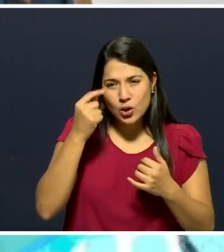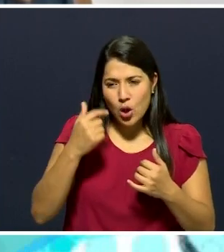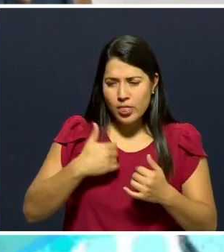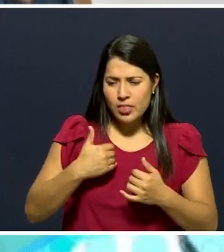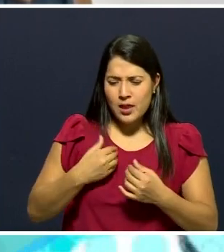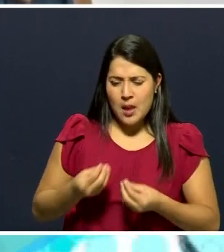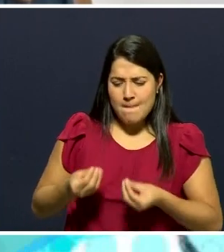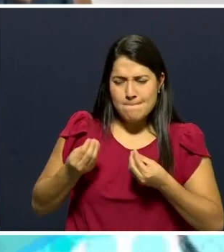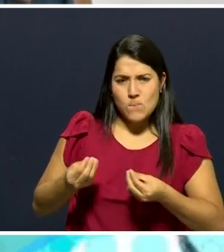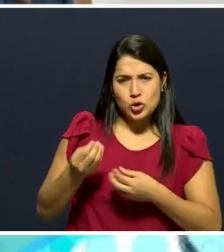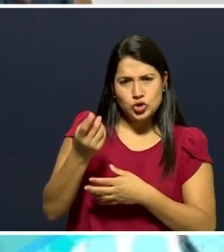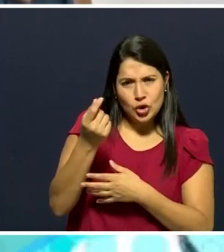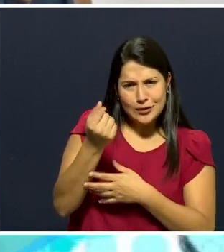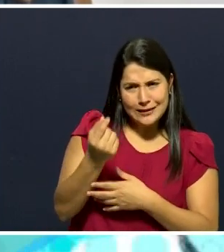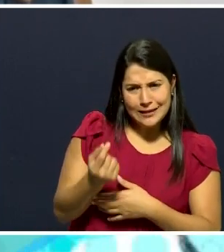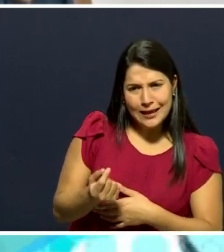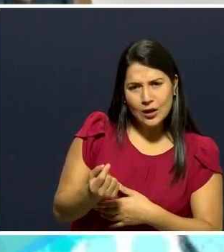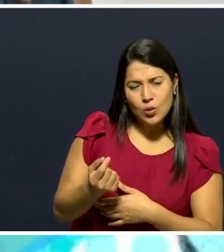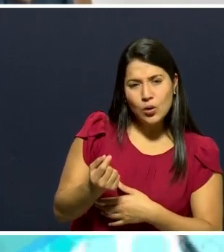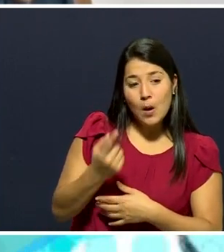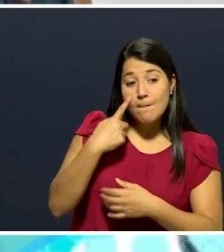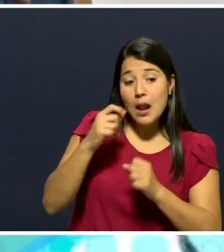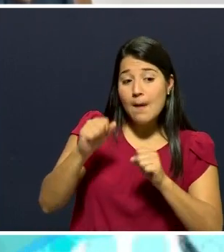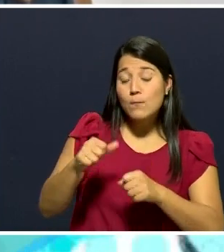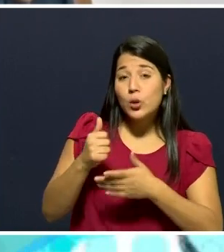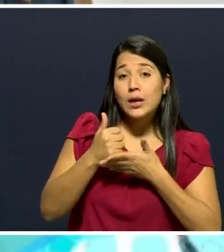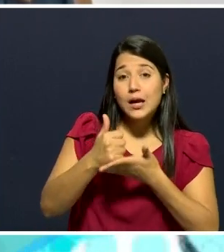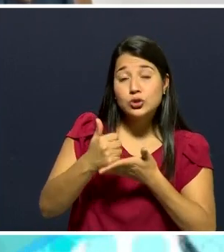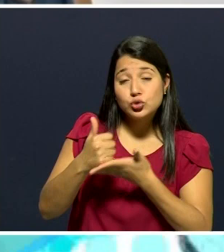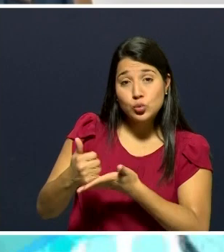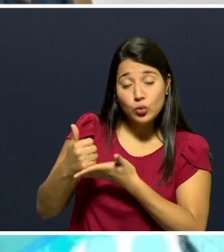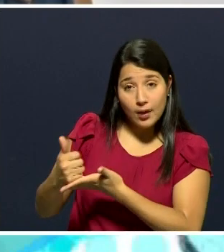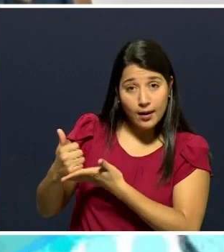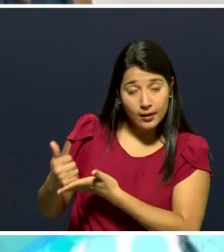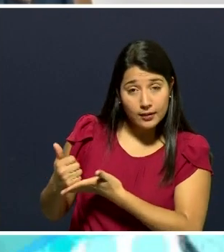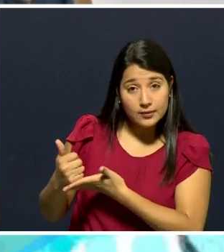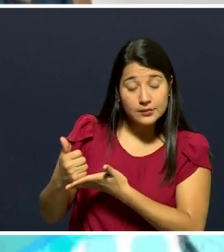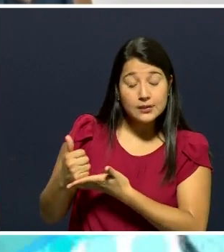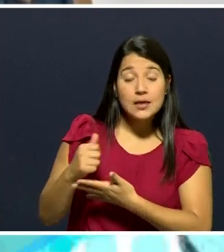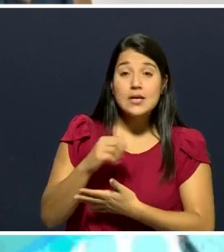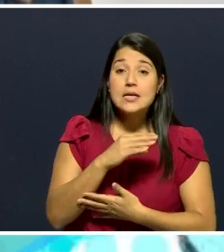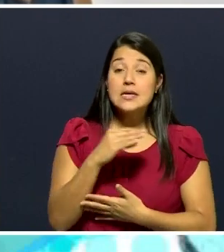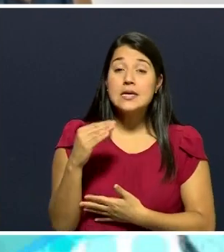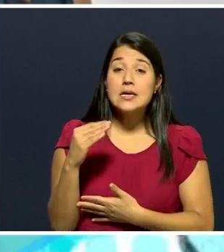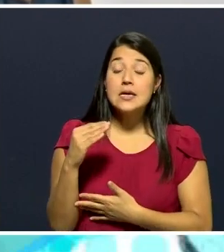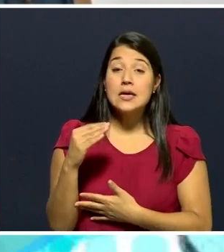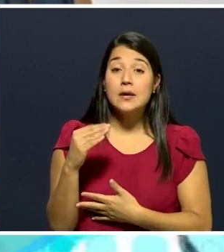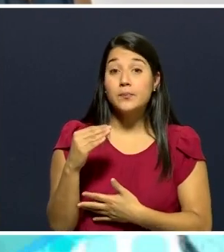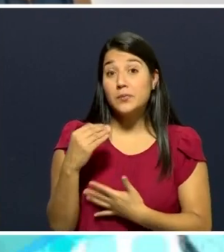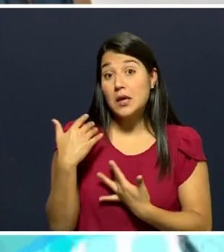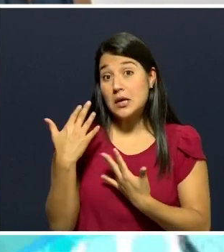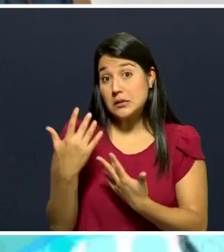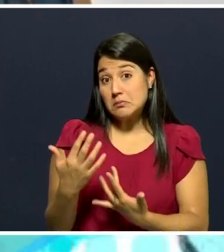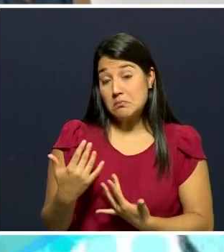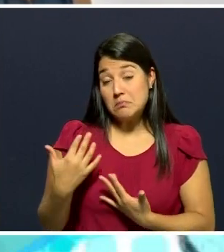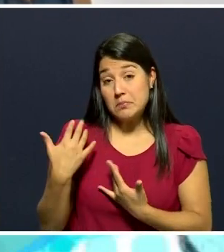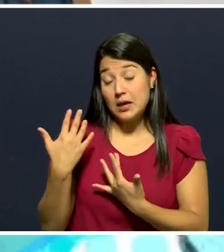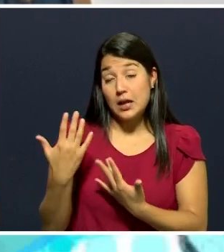millones de dólares en ayuda y se espera